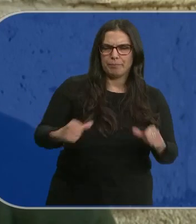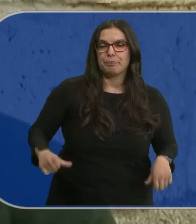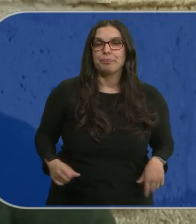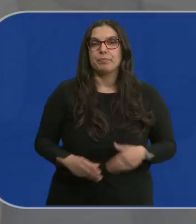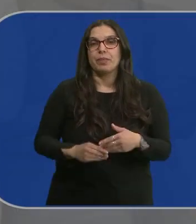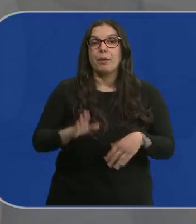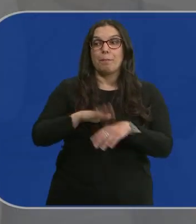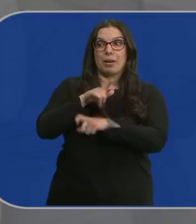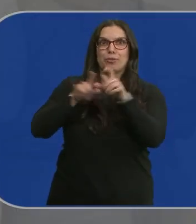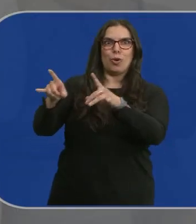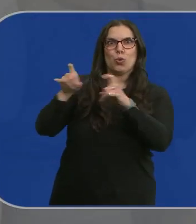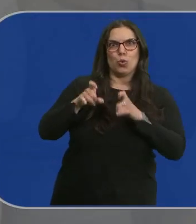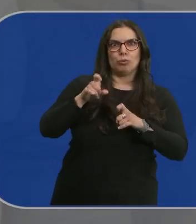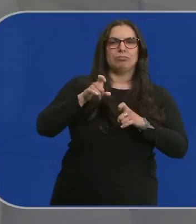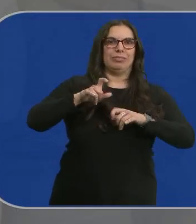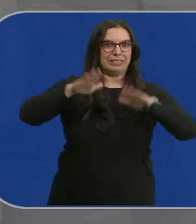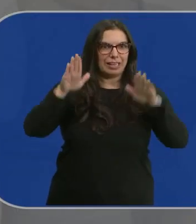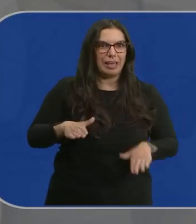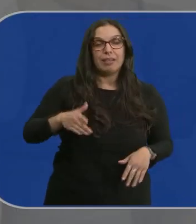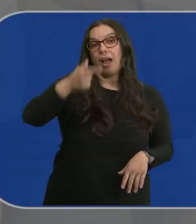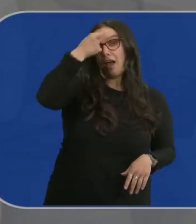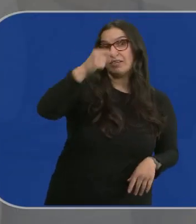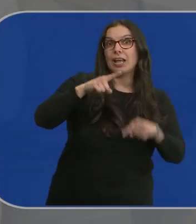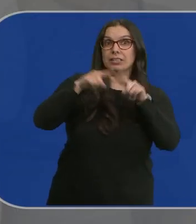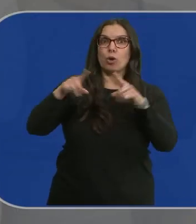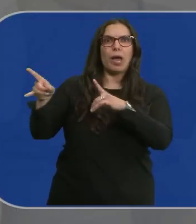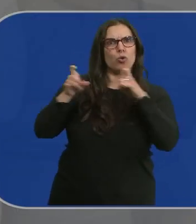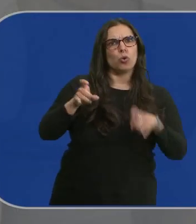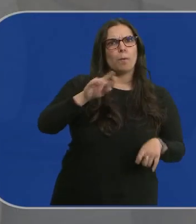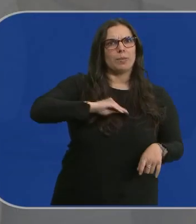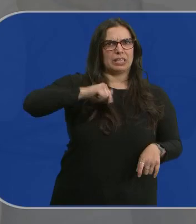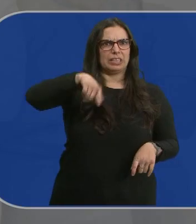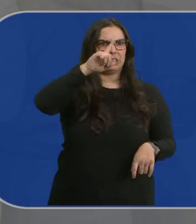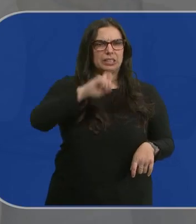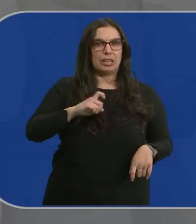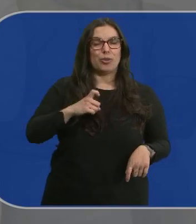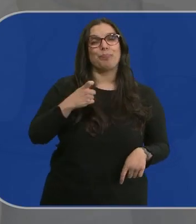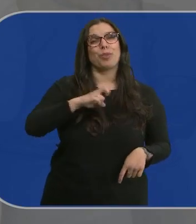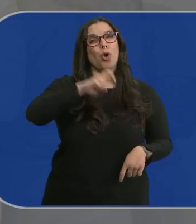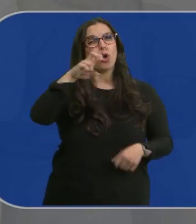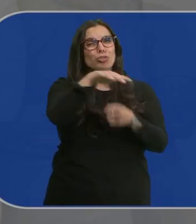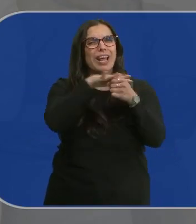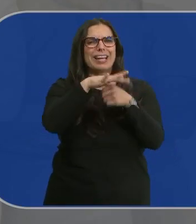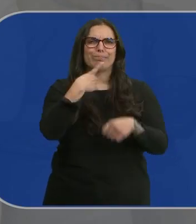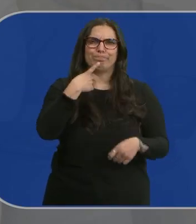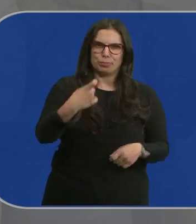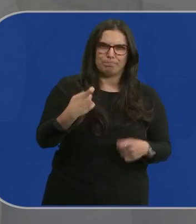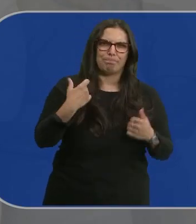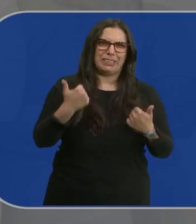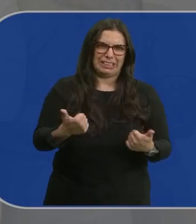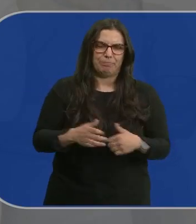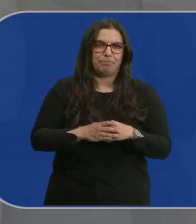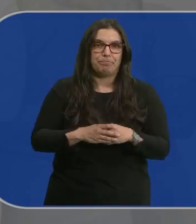legislaturas. Para retener y atraer especialistas, Ávila y Segovia lo han conseguido en esta convocatoria, a diferencia de otras áreas más